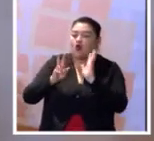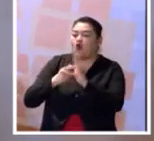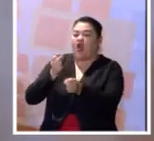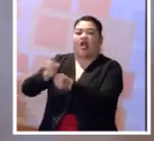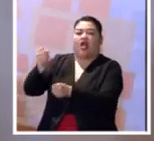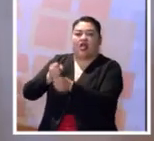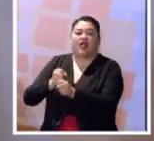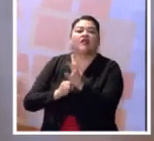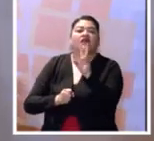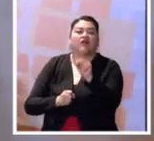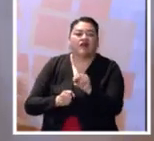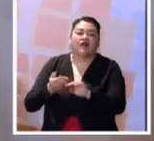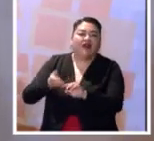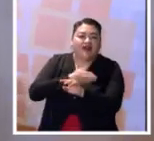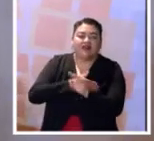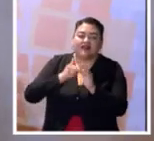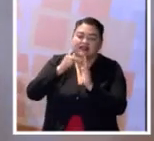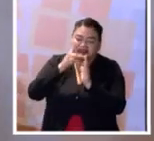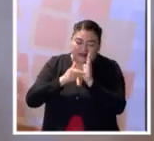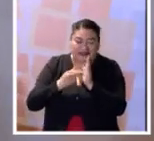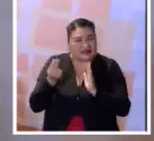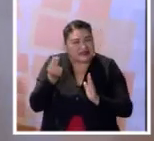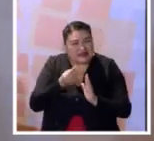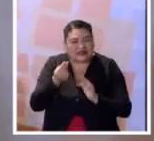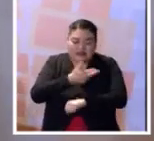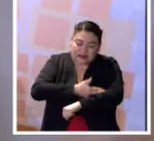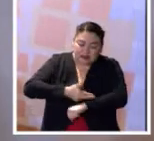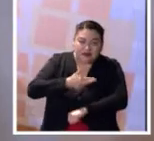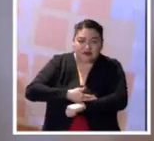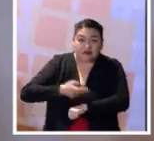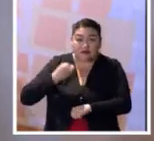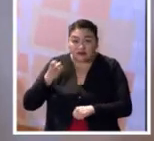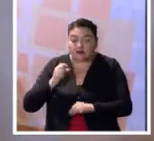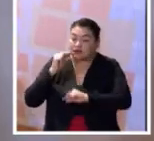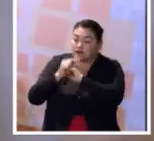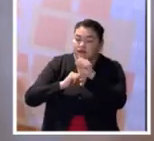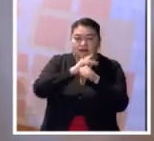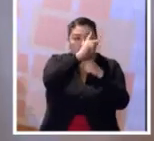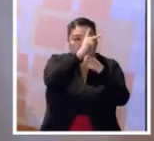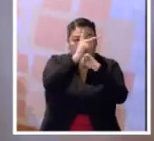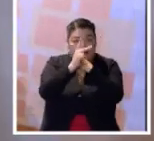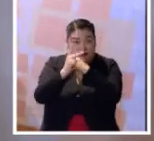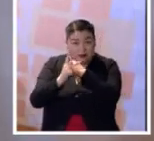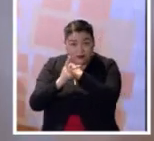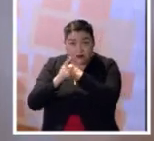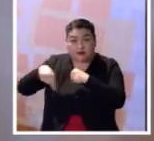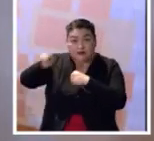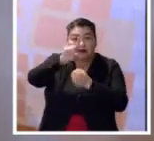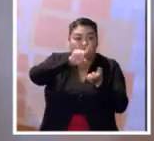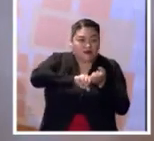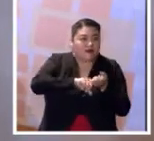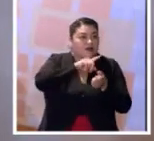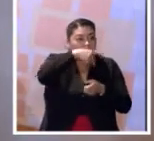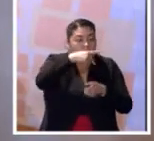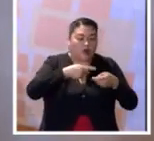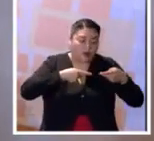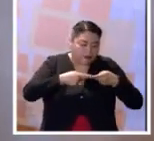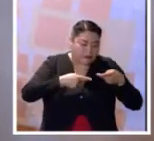de actuación, ¿ya? Entonces, es muy importante que los países vayan definiendo los protocolos y que a partir de